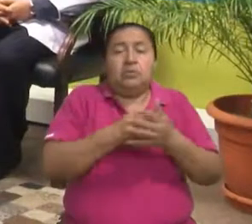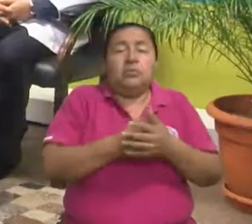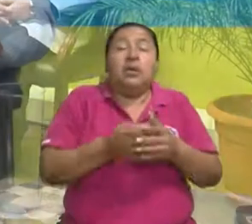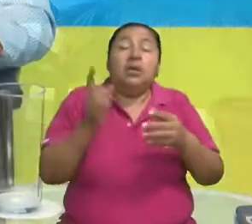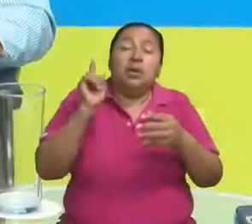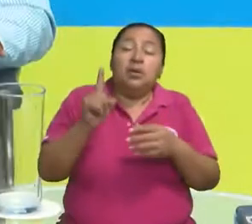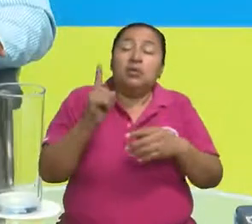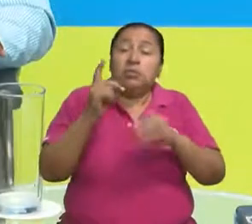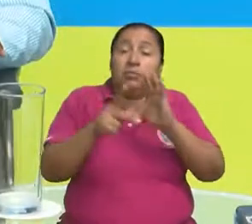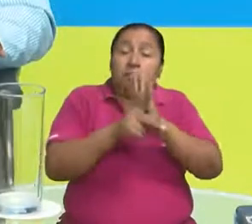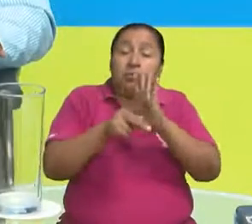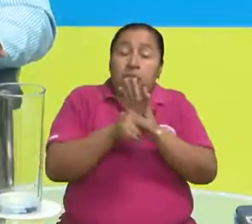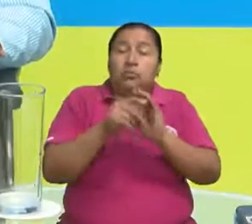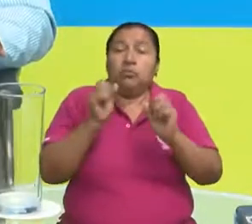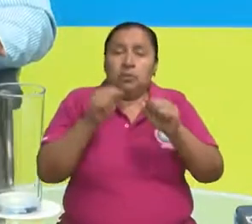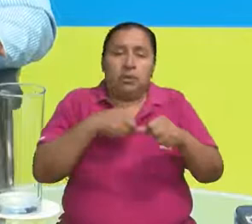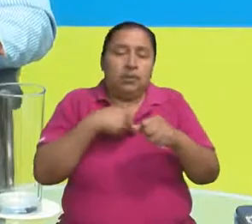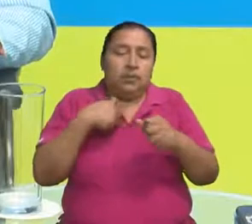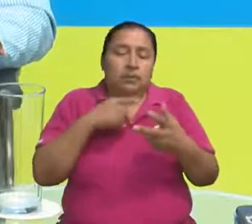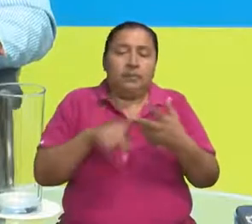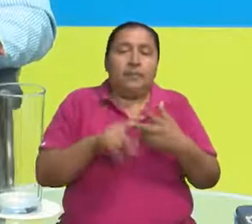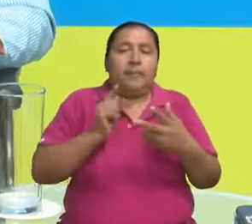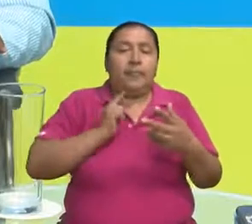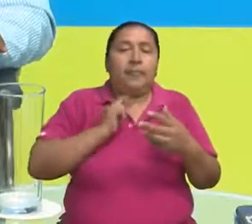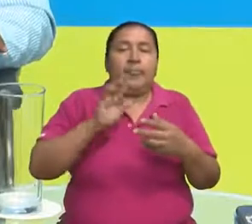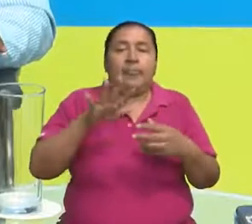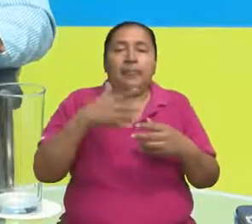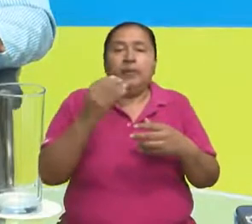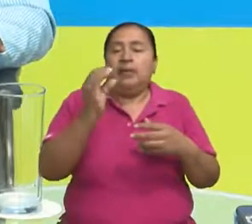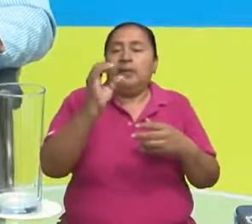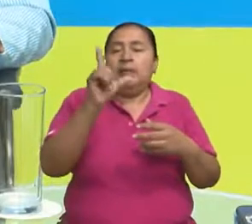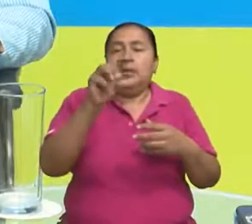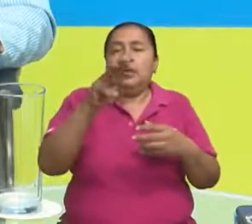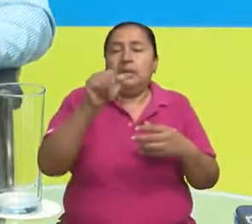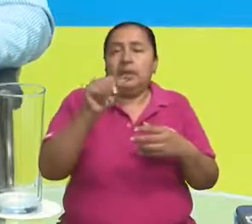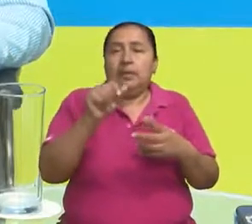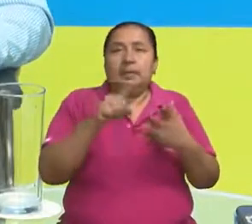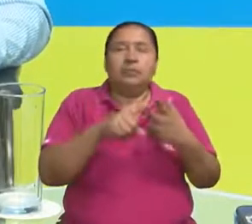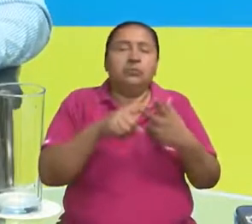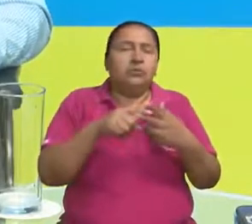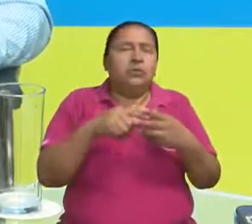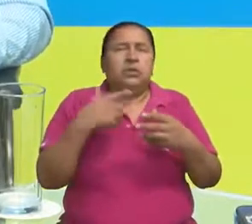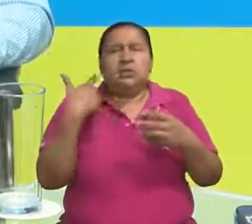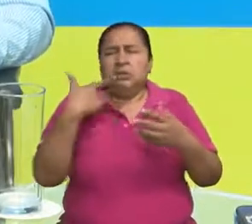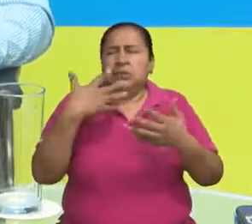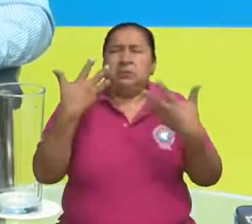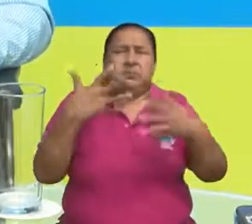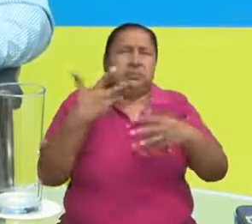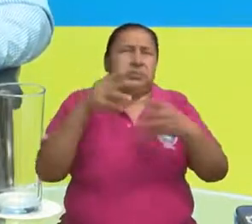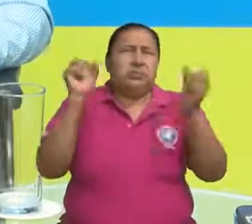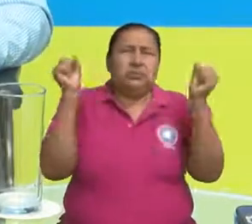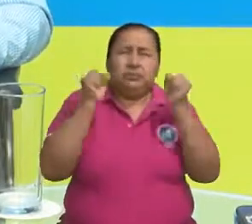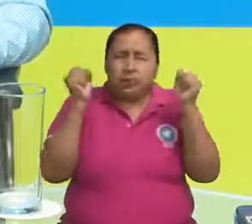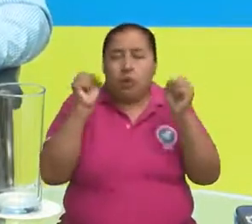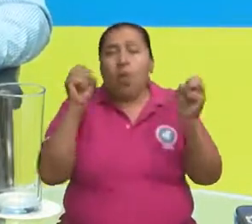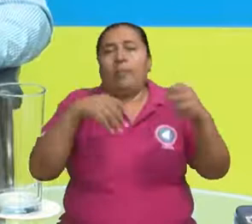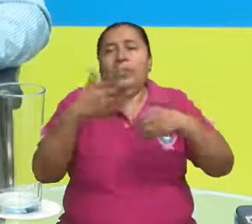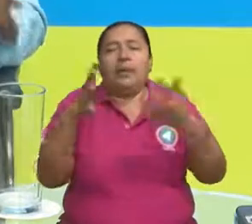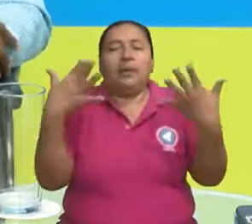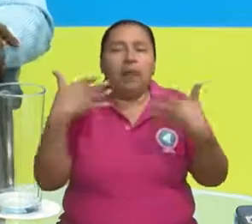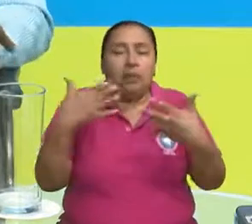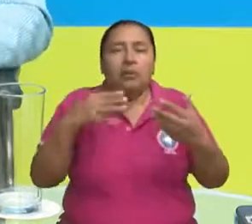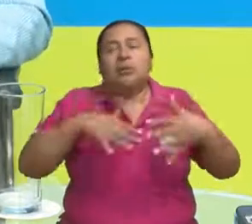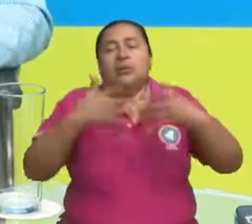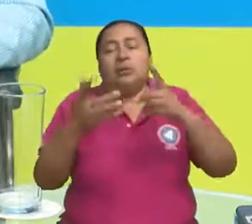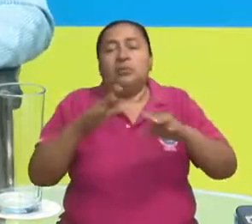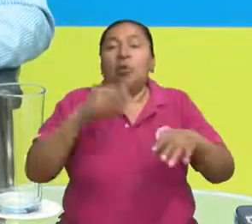factores de riesgo. También tenemos como el clima, doctor, y los cambios de actitud o de clima. Por las personas